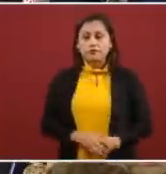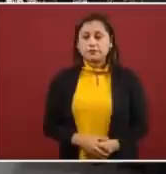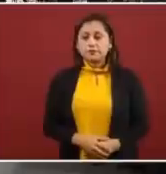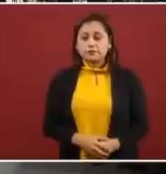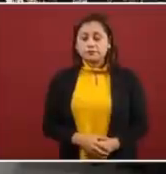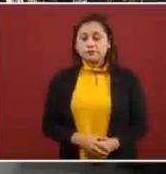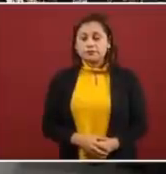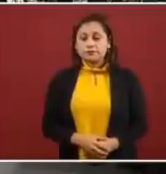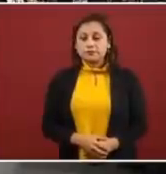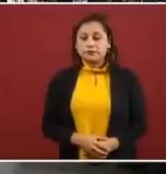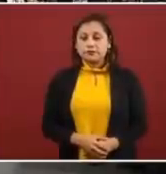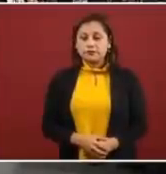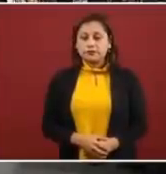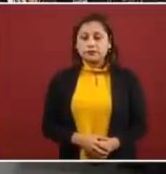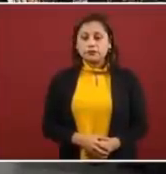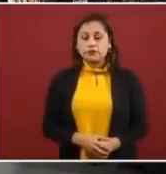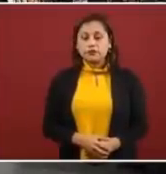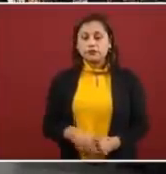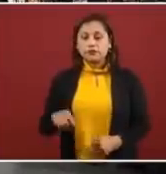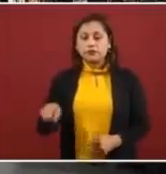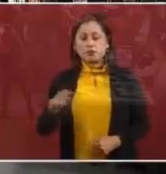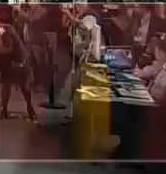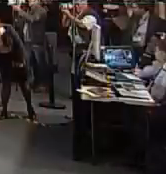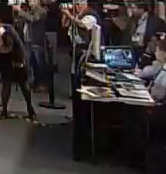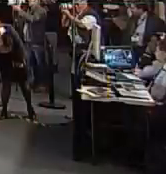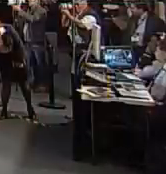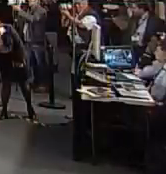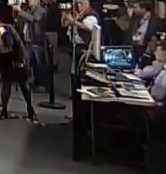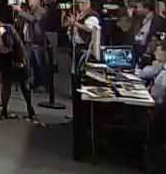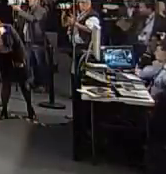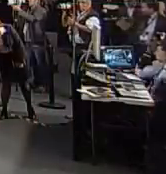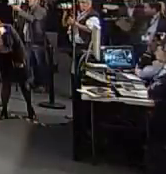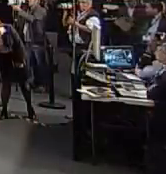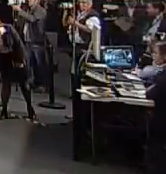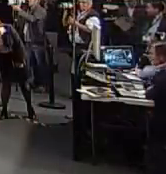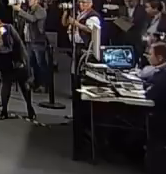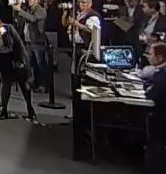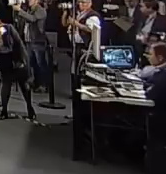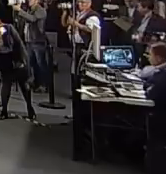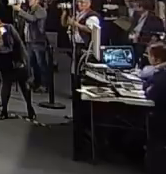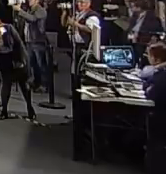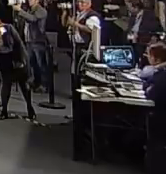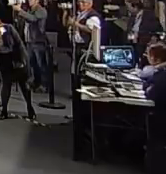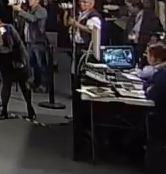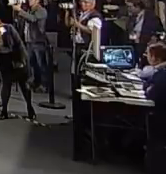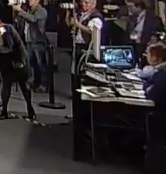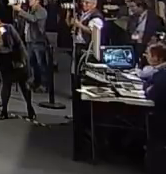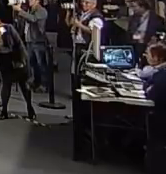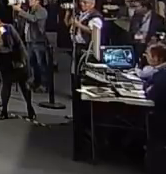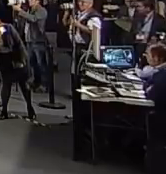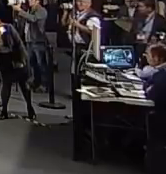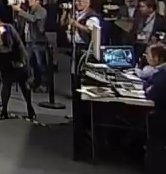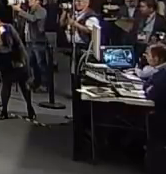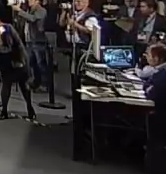está dispuesto a comparecer en esta denuncia que usted mencionaba yo no me referí a esa denuncia yo me refería a la forma